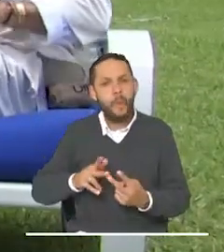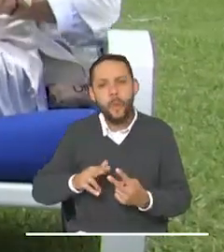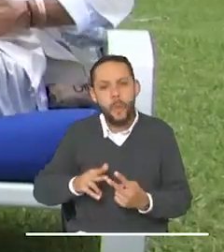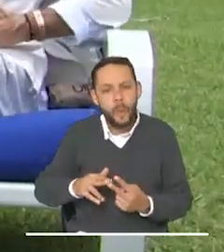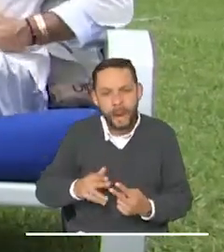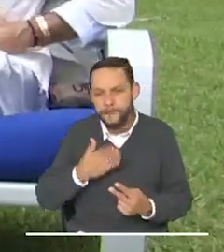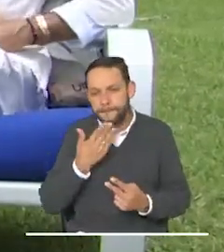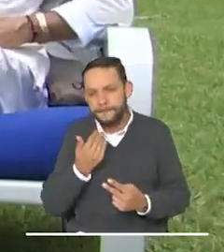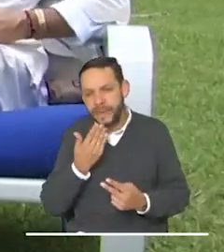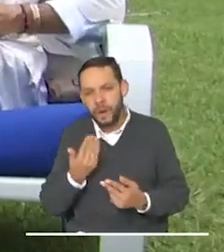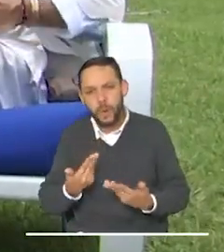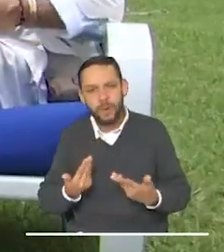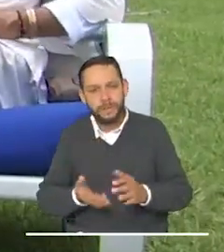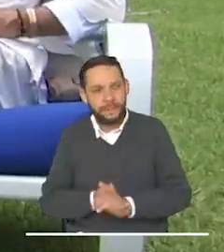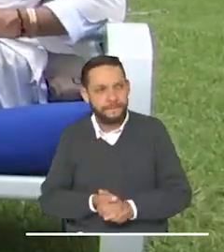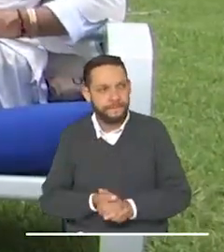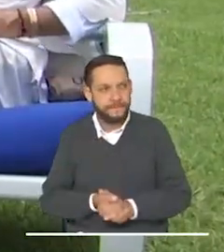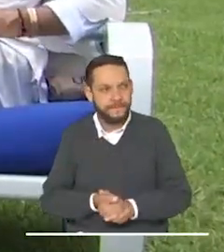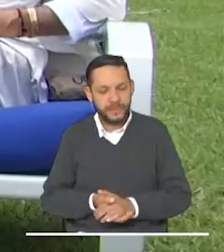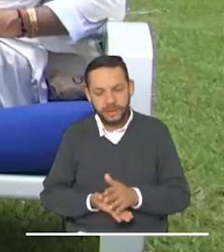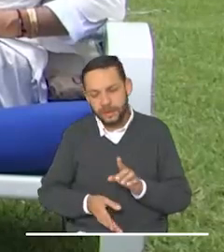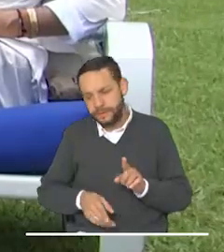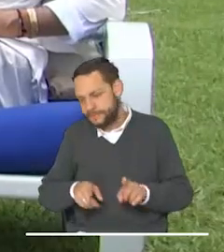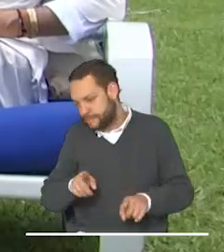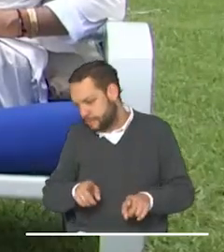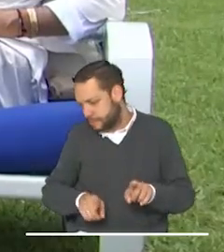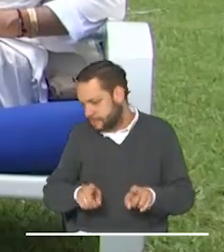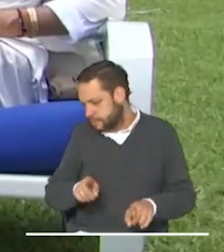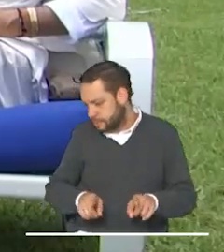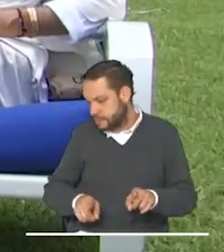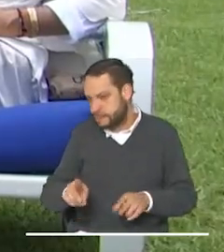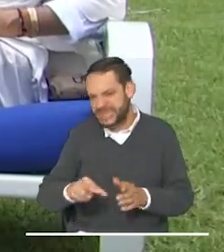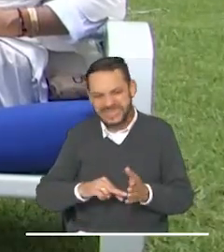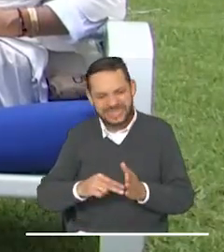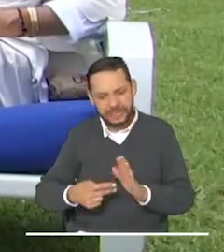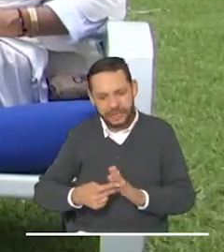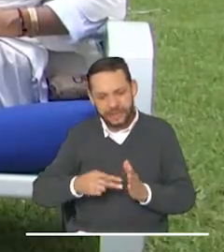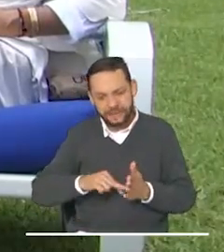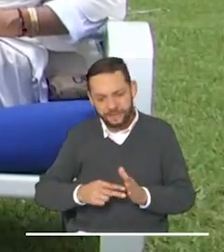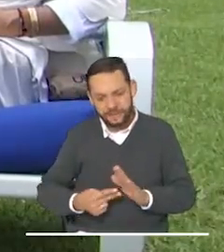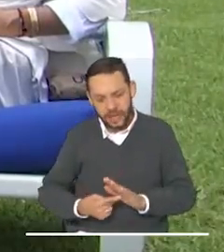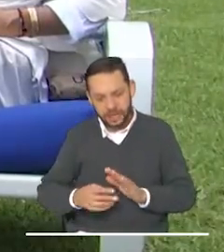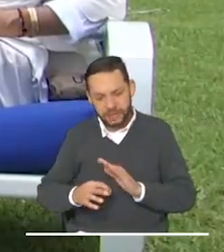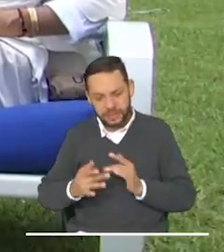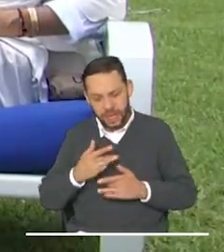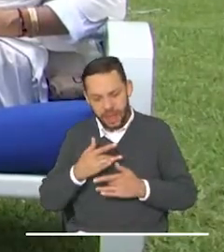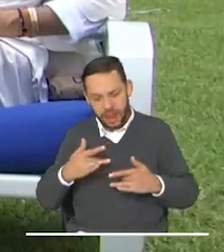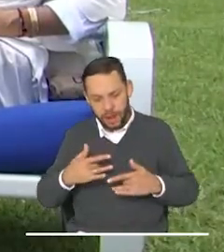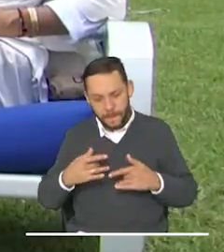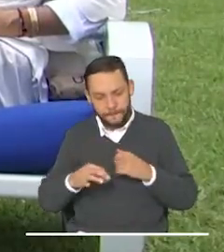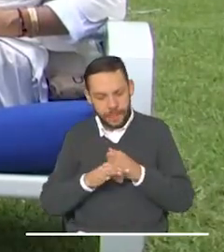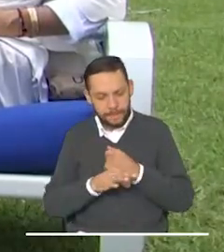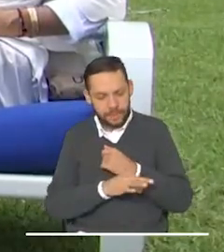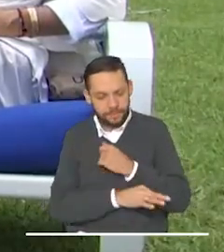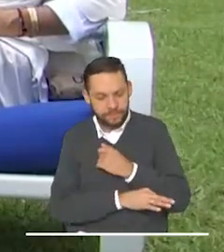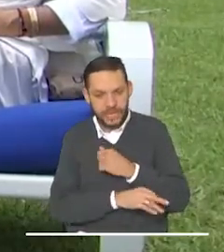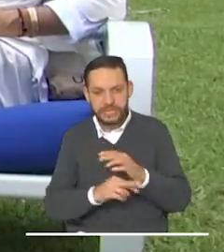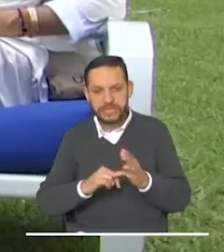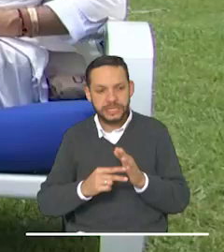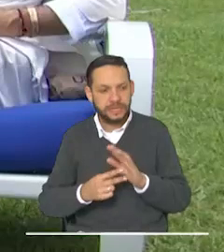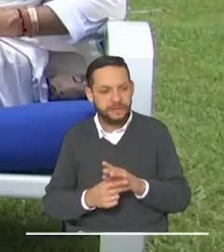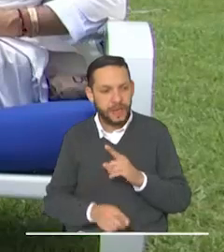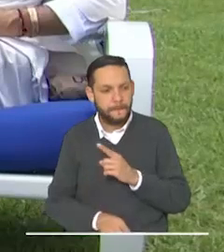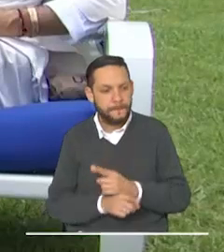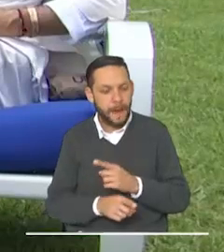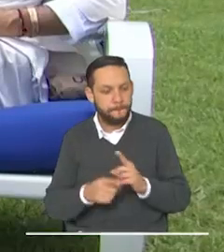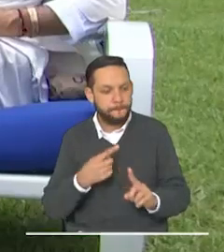Jorge mire muchas veces confundimos el significado real de Salud Mental queremos que Salud Mental es estar bien